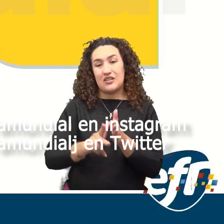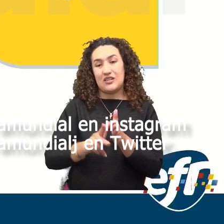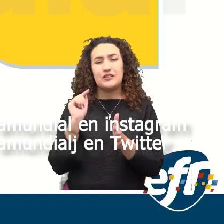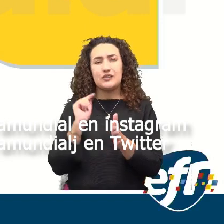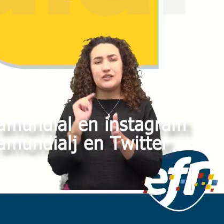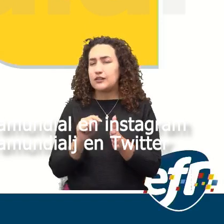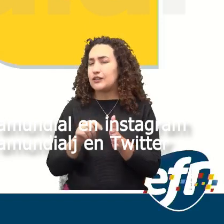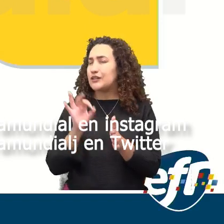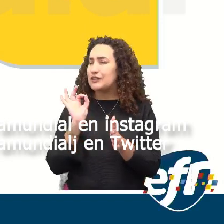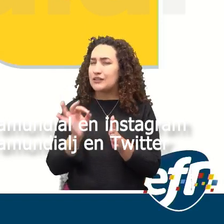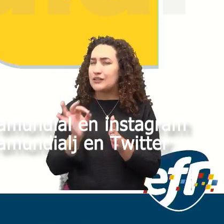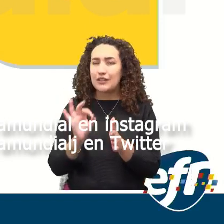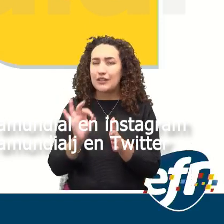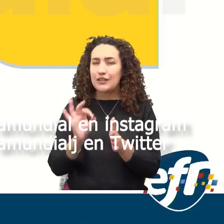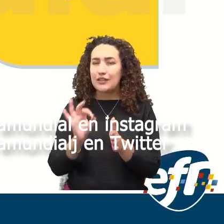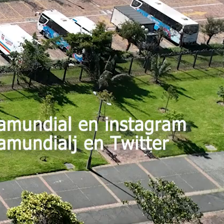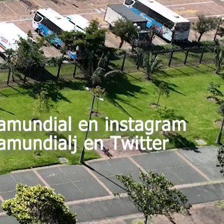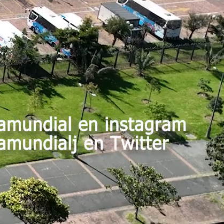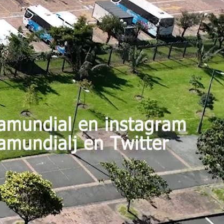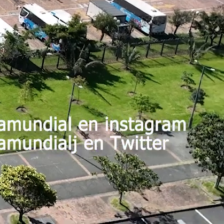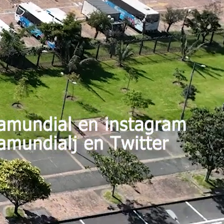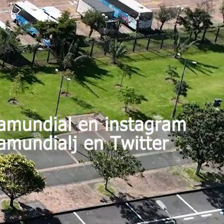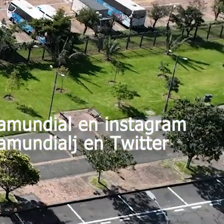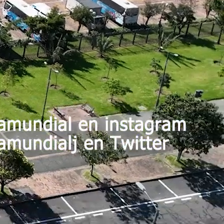esté siempre presente en el proyecto.